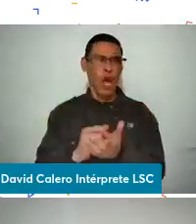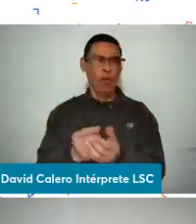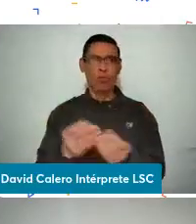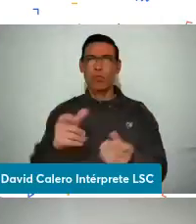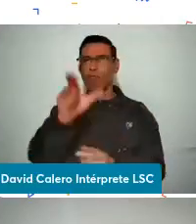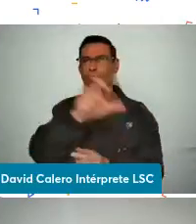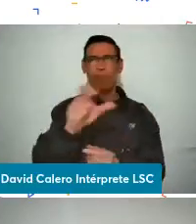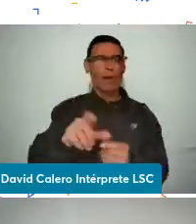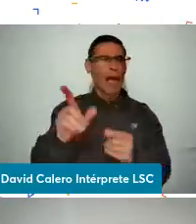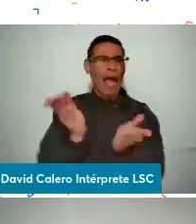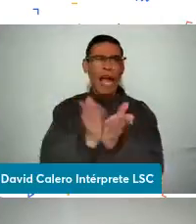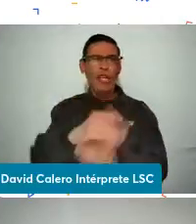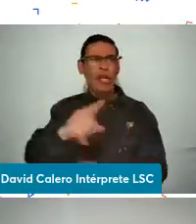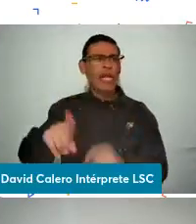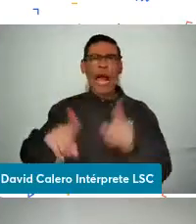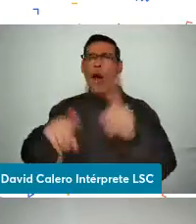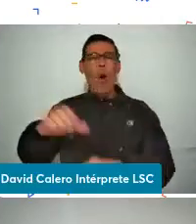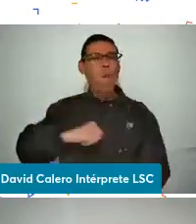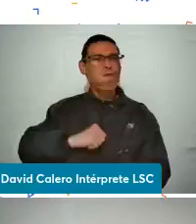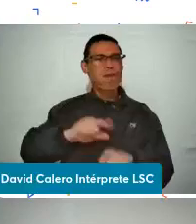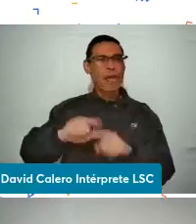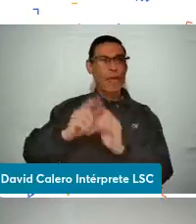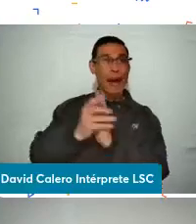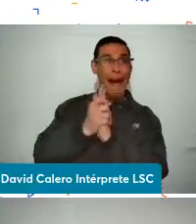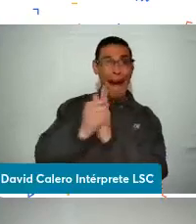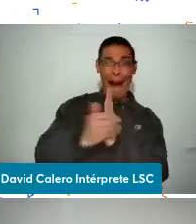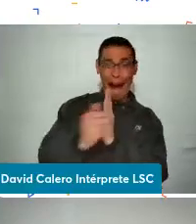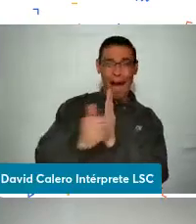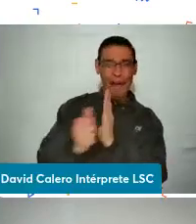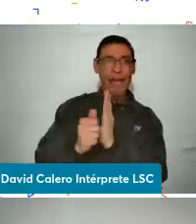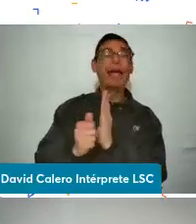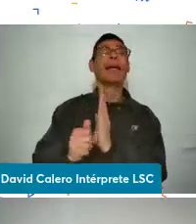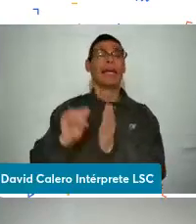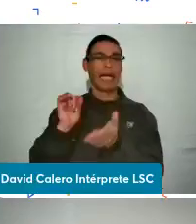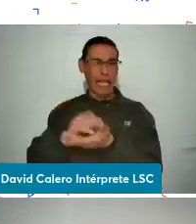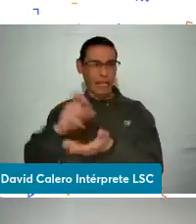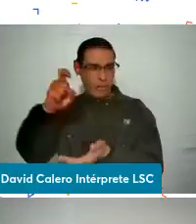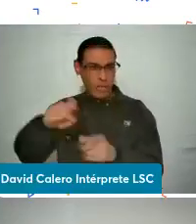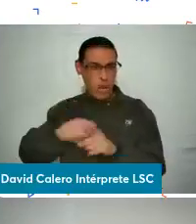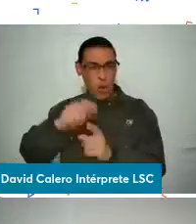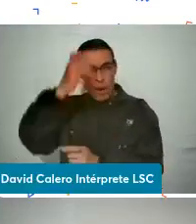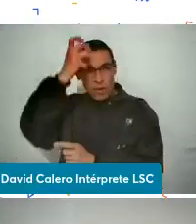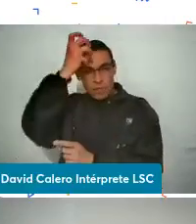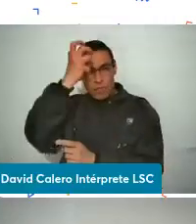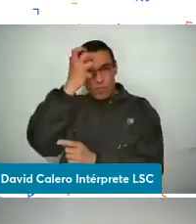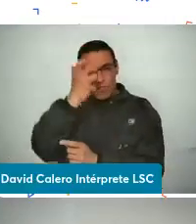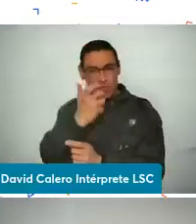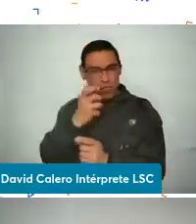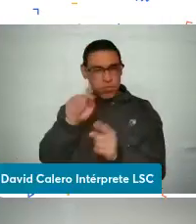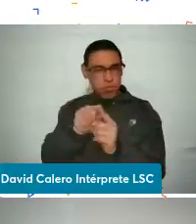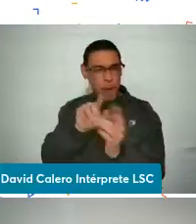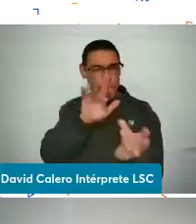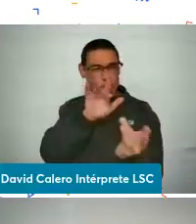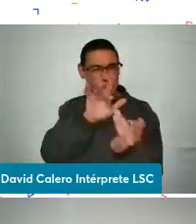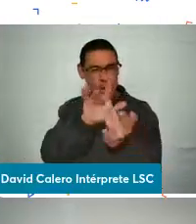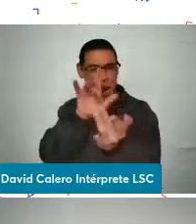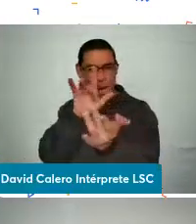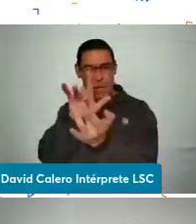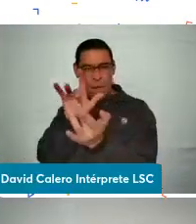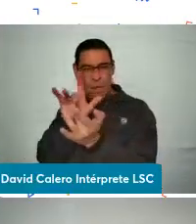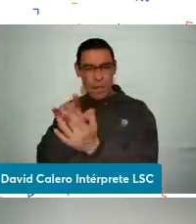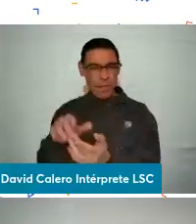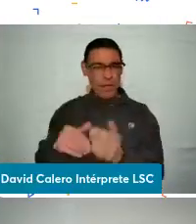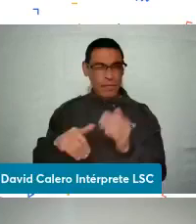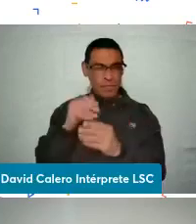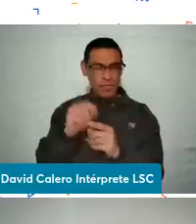habilidad. Entonces, teníamos que tener una evaluación también, mirar, desde la, lo determinamos que desde la observación nos iba a ir muy